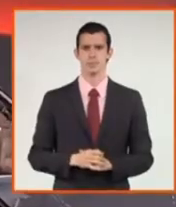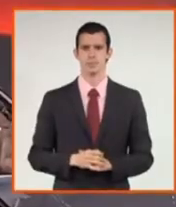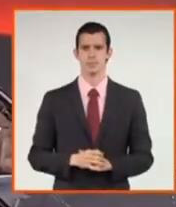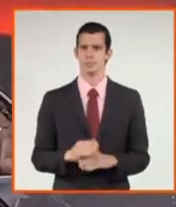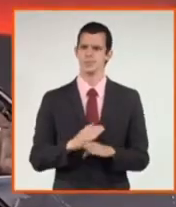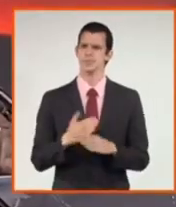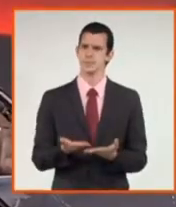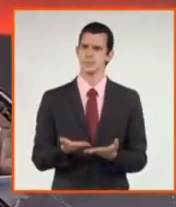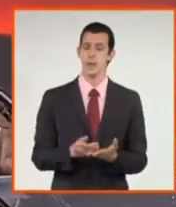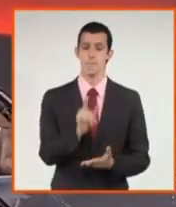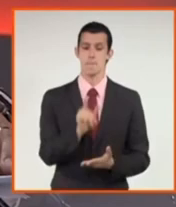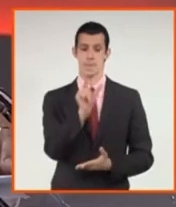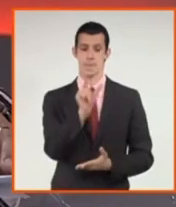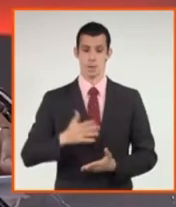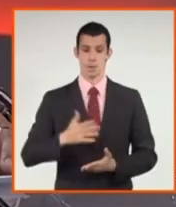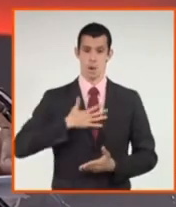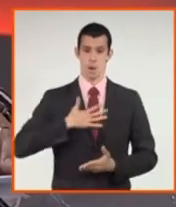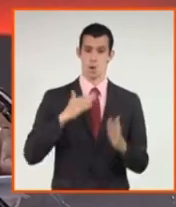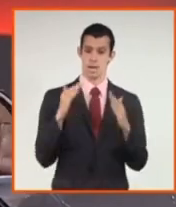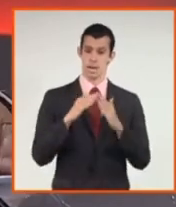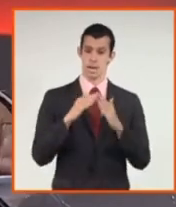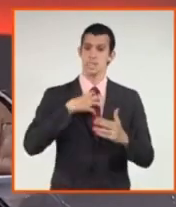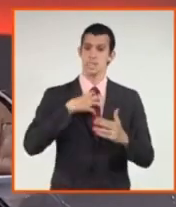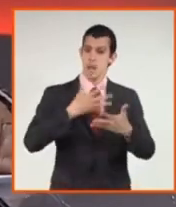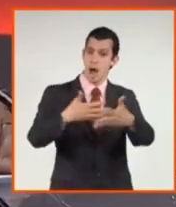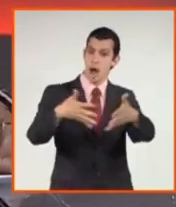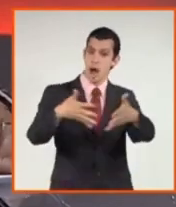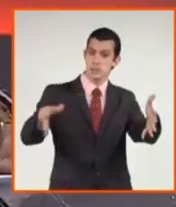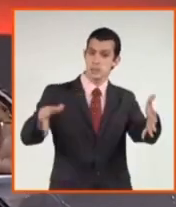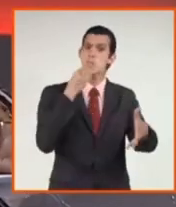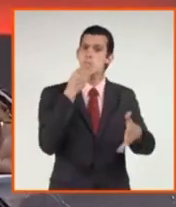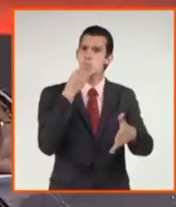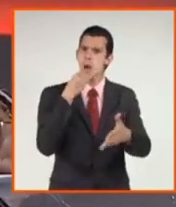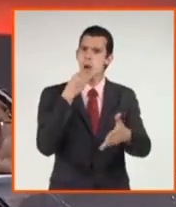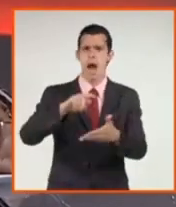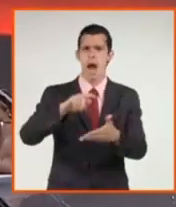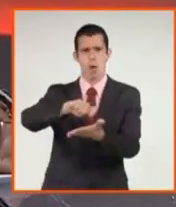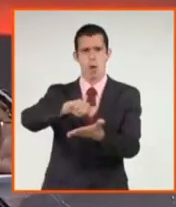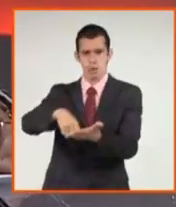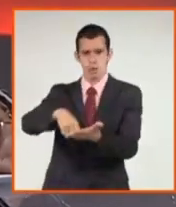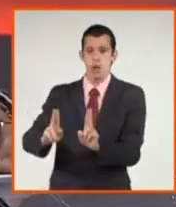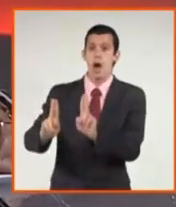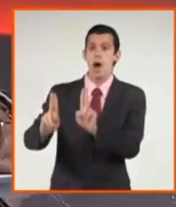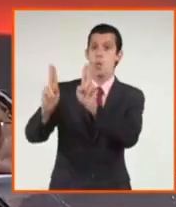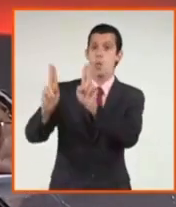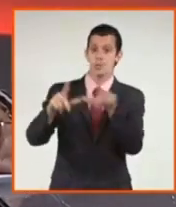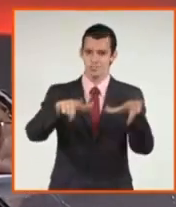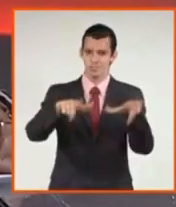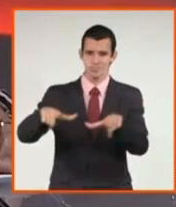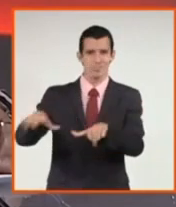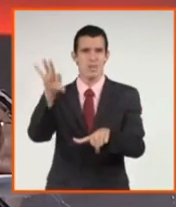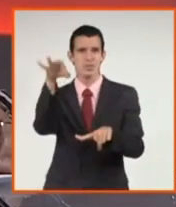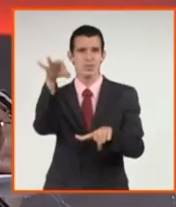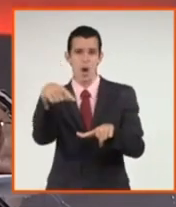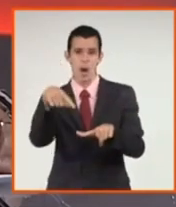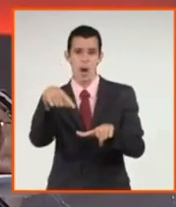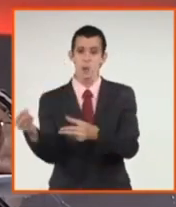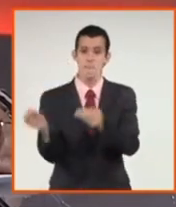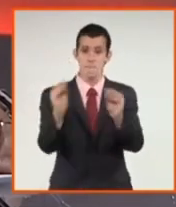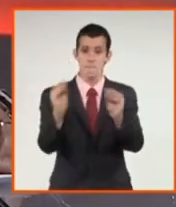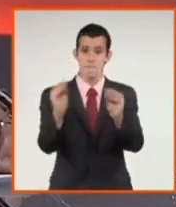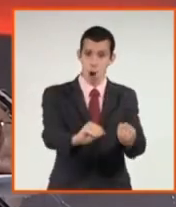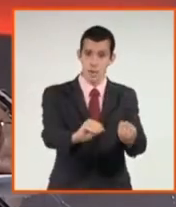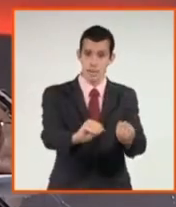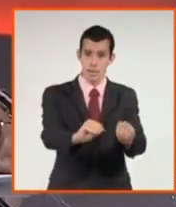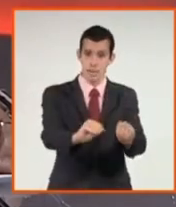no se la voy a explicar los pasos bueno a los consumidores interesados en participar en este tipo